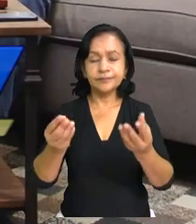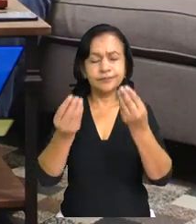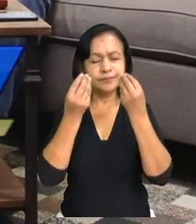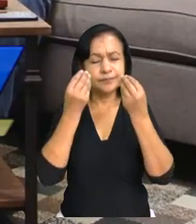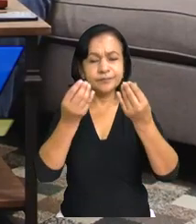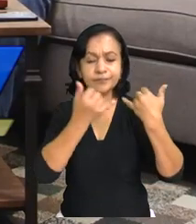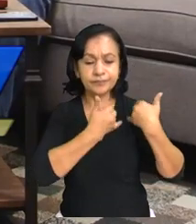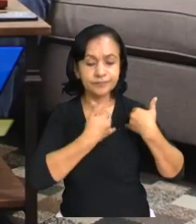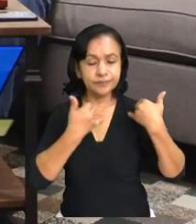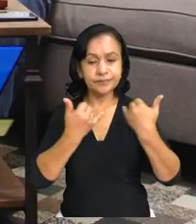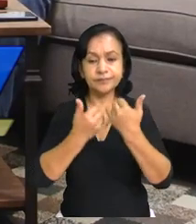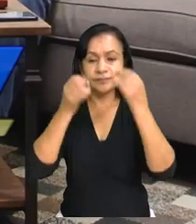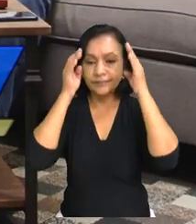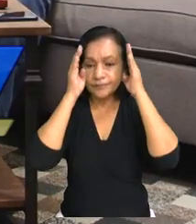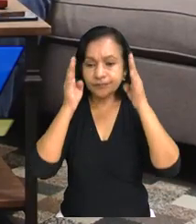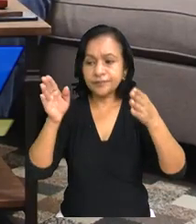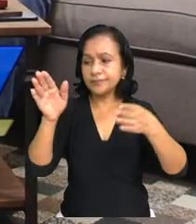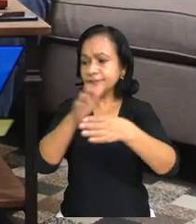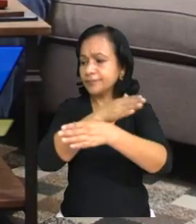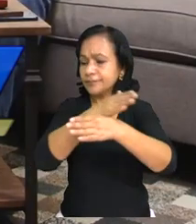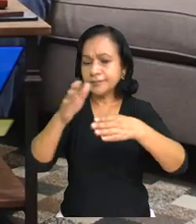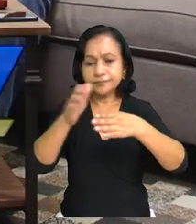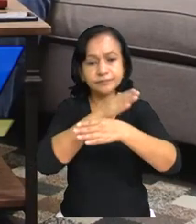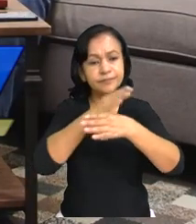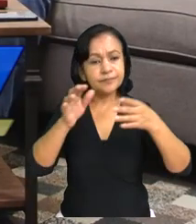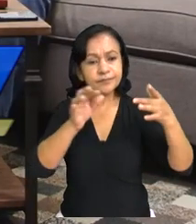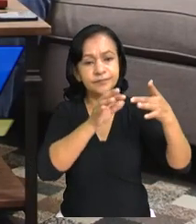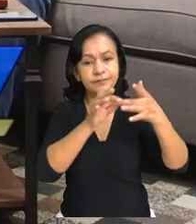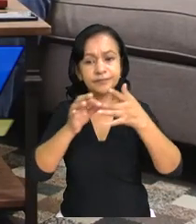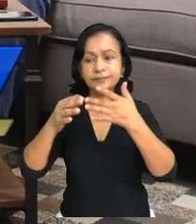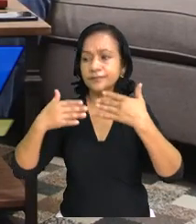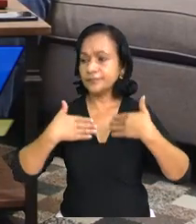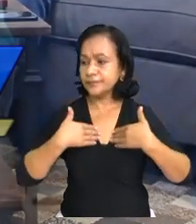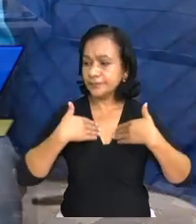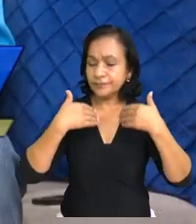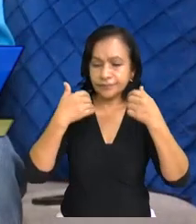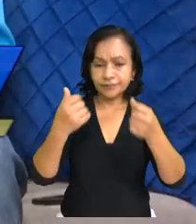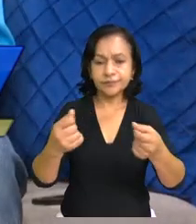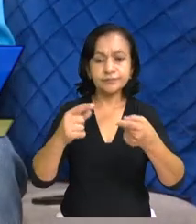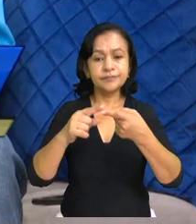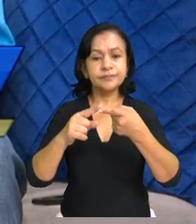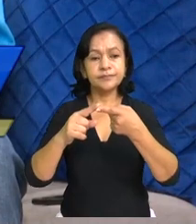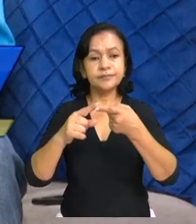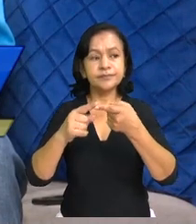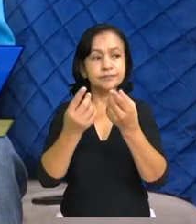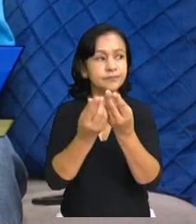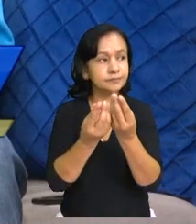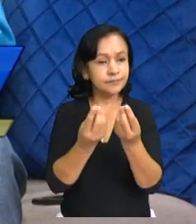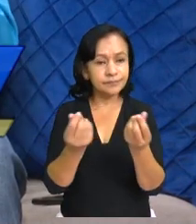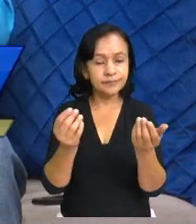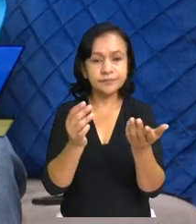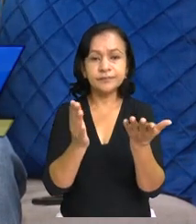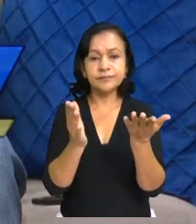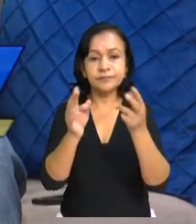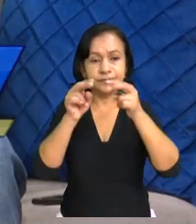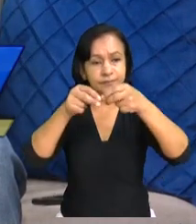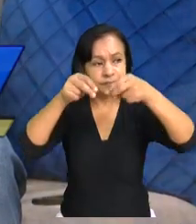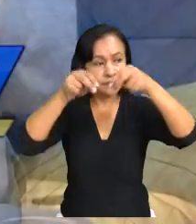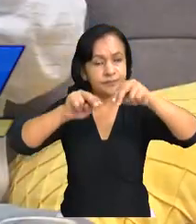instituciones que atienden diferentes especialidades, desde salud hasta recursos de la tierra, recursos